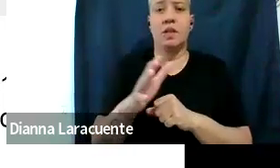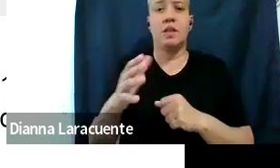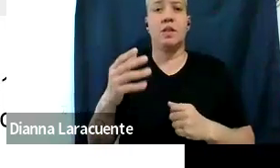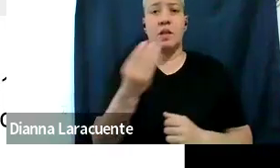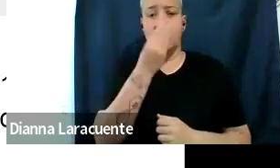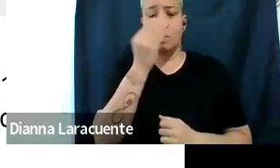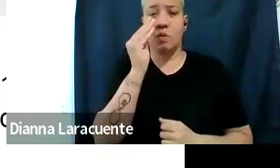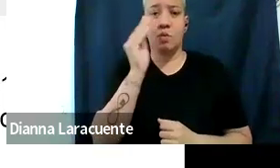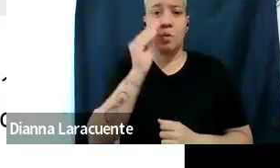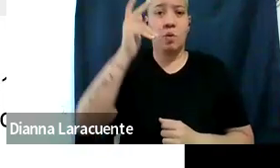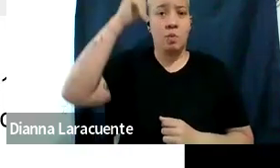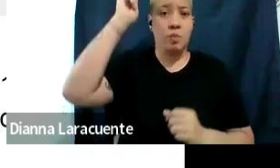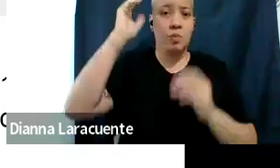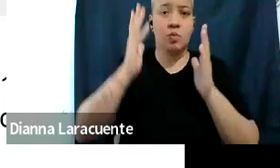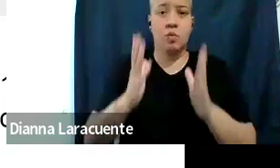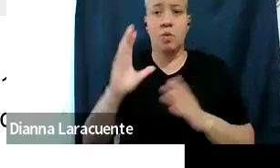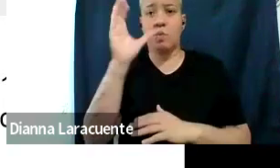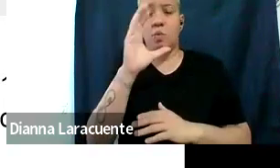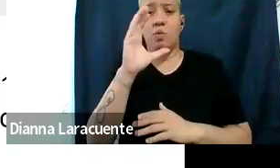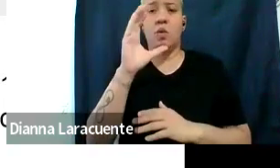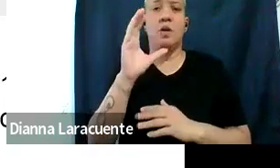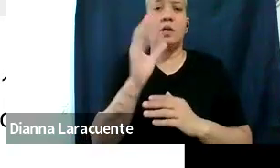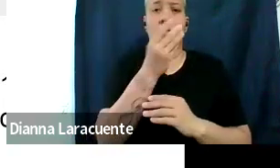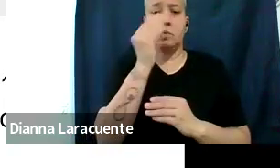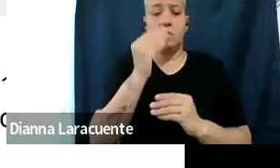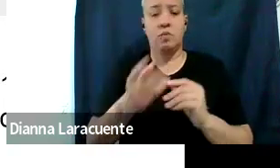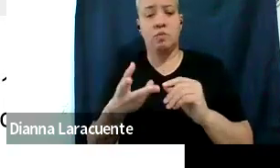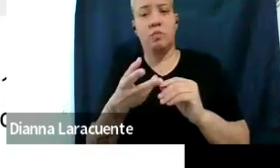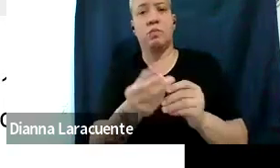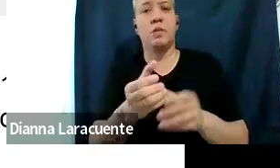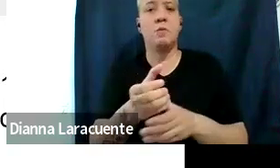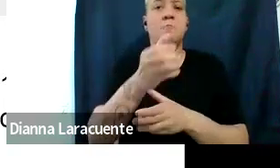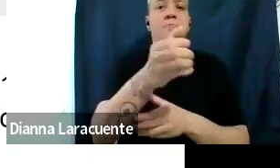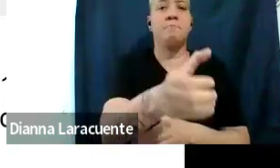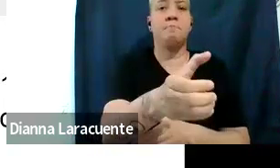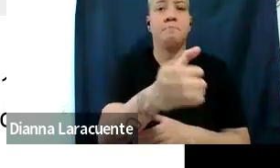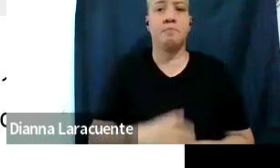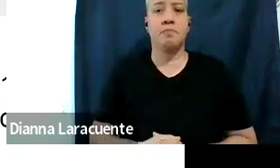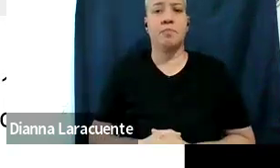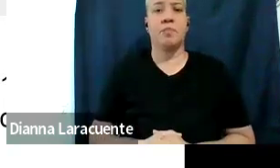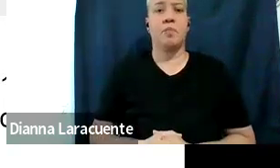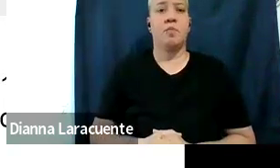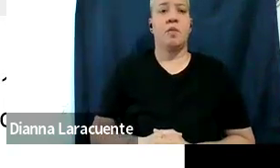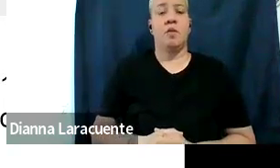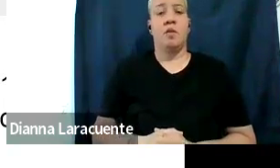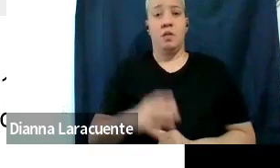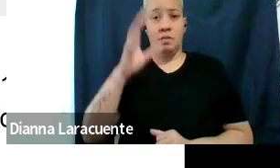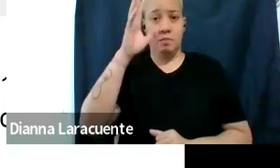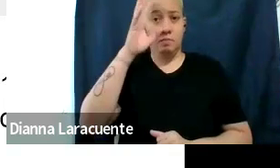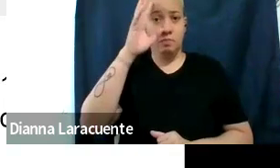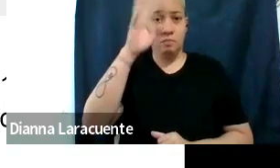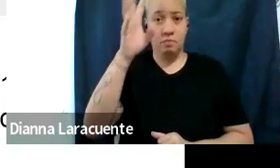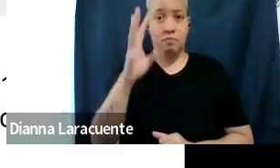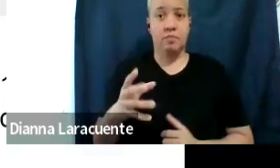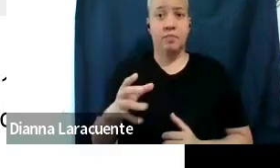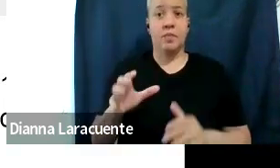un ponceño que no buscase un rosal donde cortar un manojo de flores. Contra, no inventen una historia. Este hombre hizo